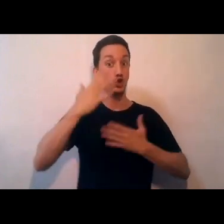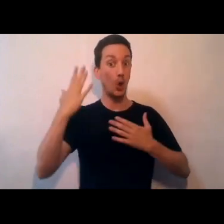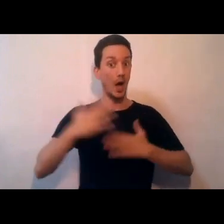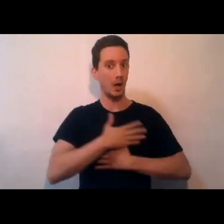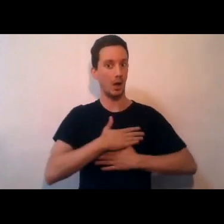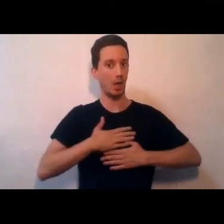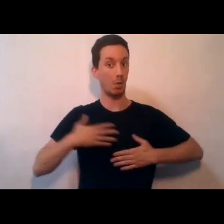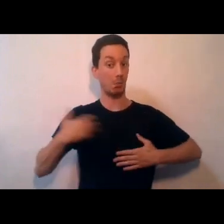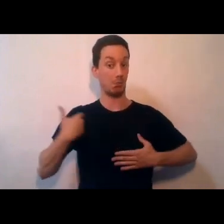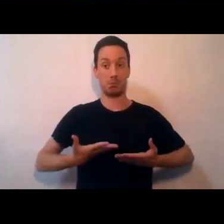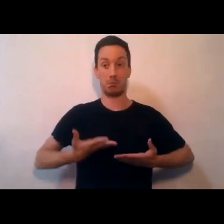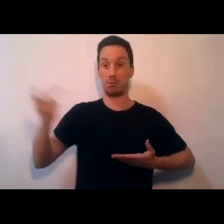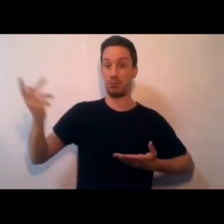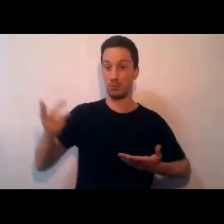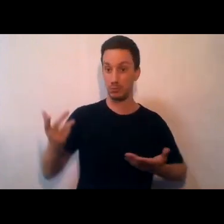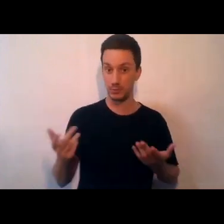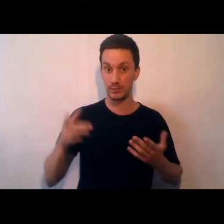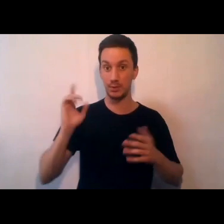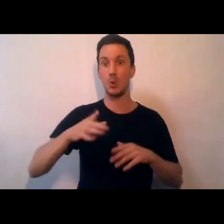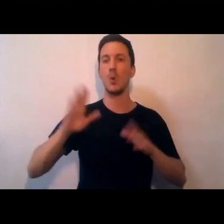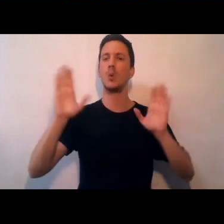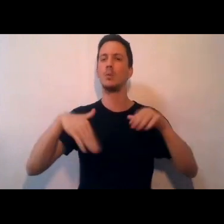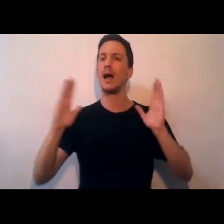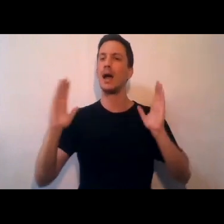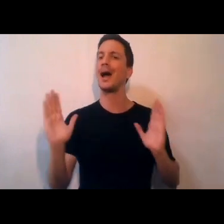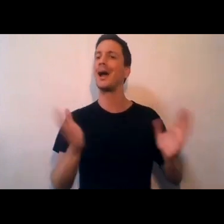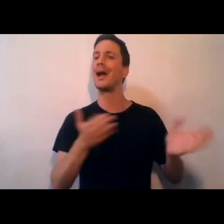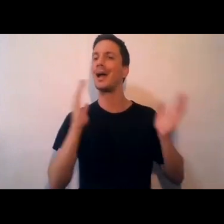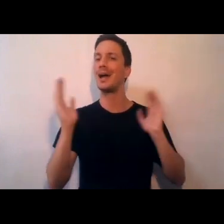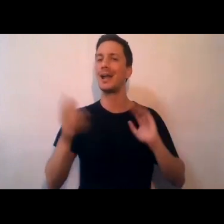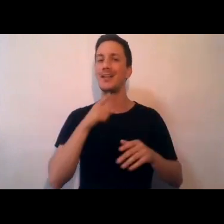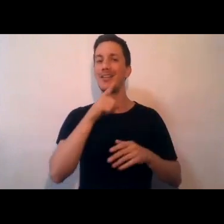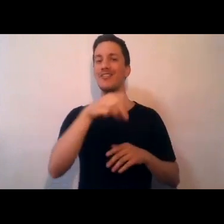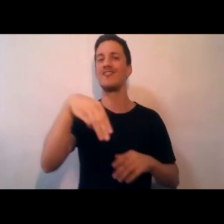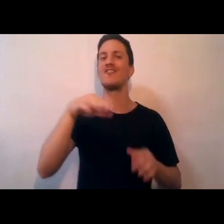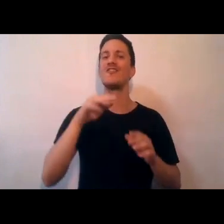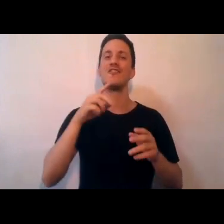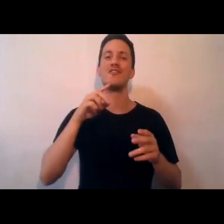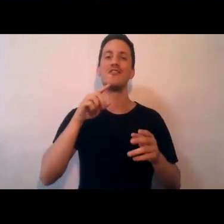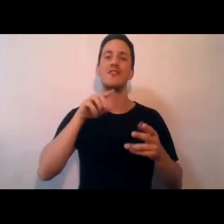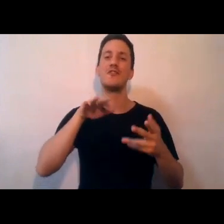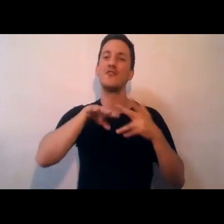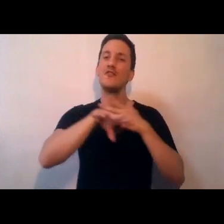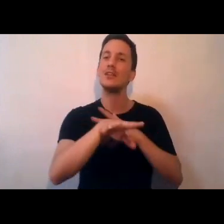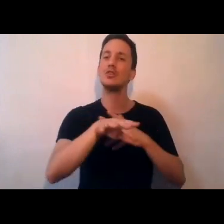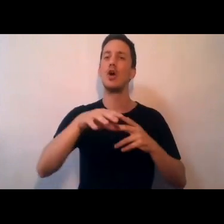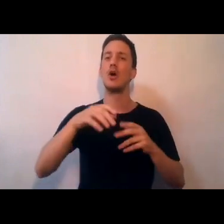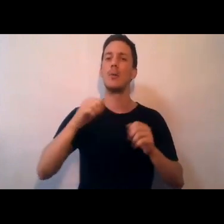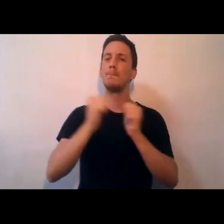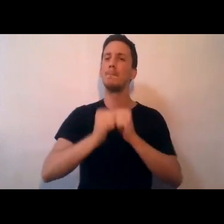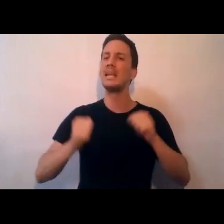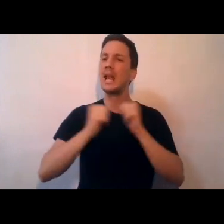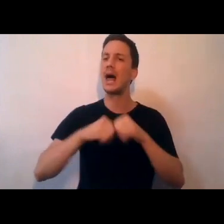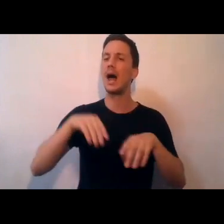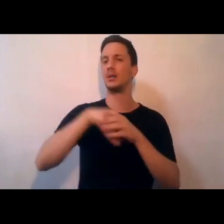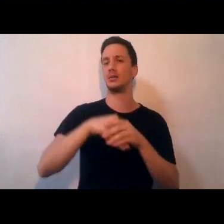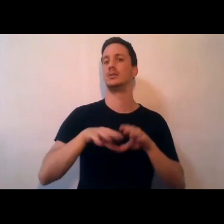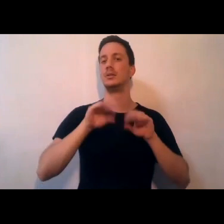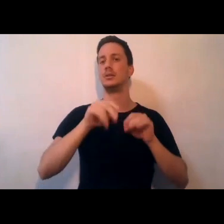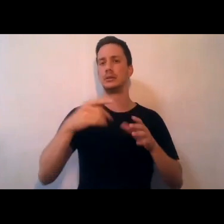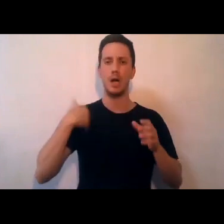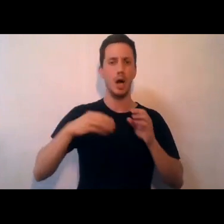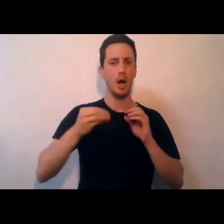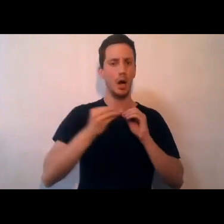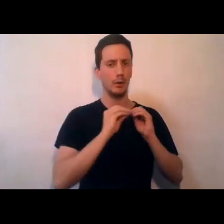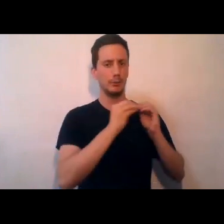es cierto que las últimas generaciones de filtros minerales están muy logrados y son bastante